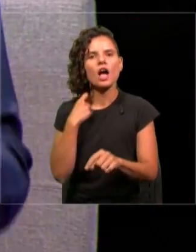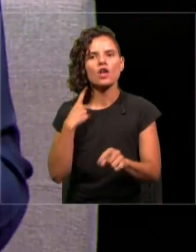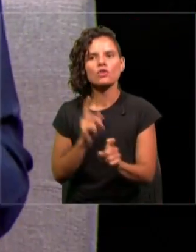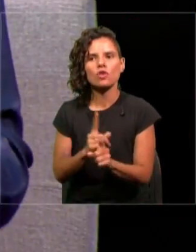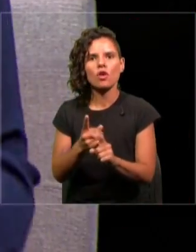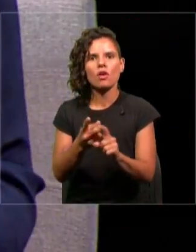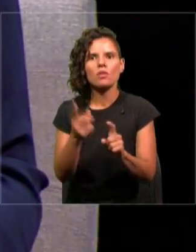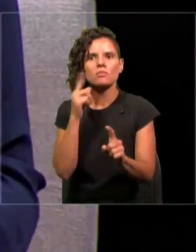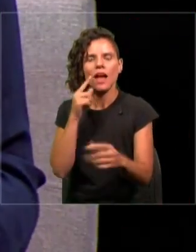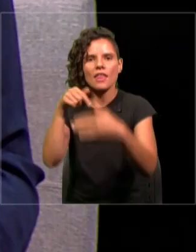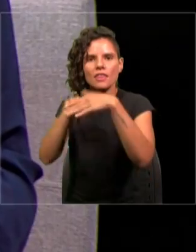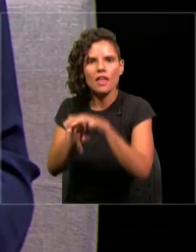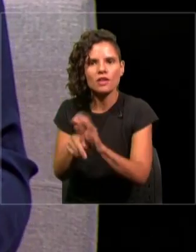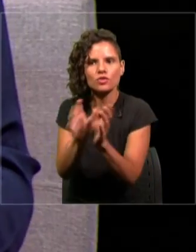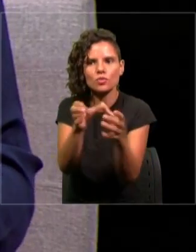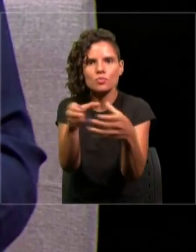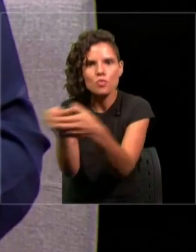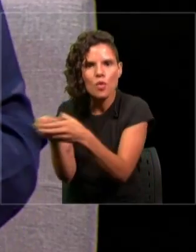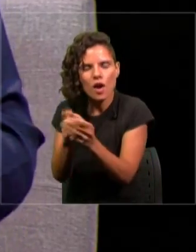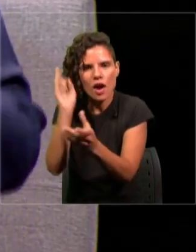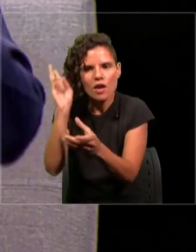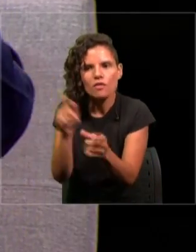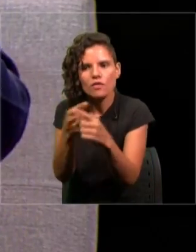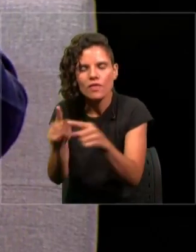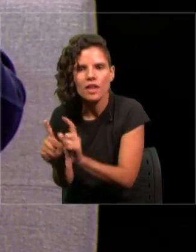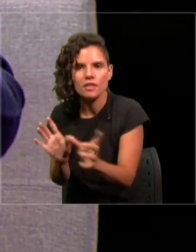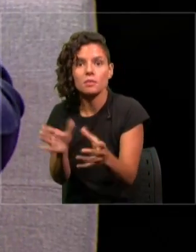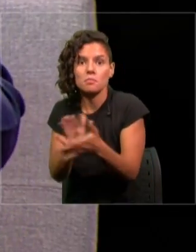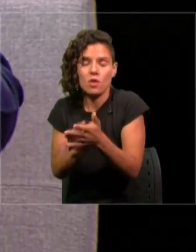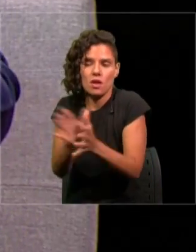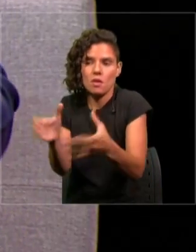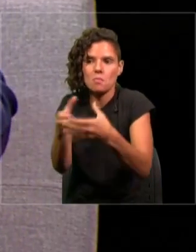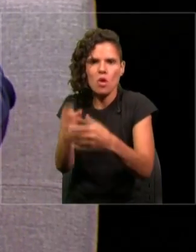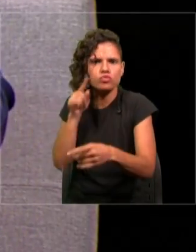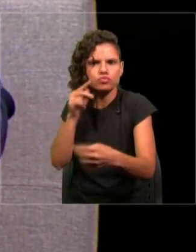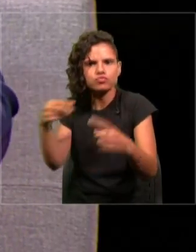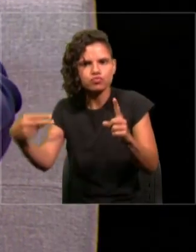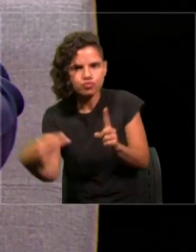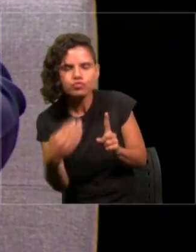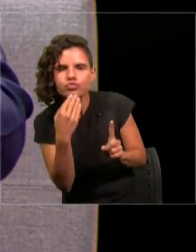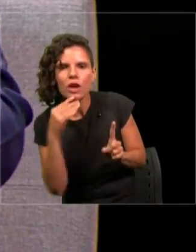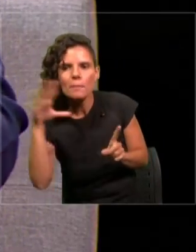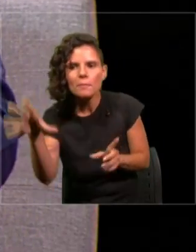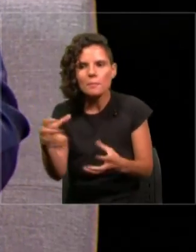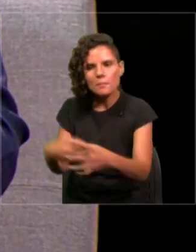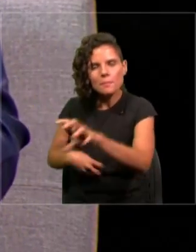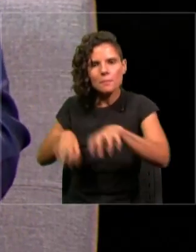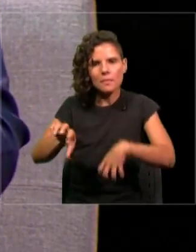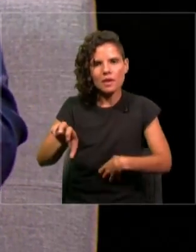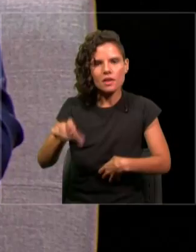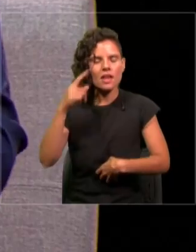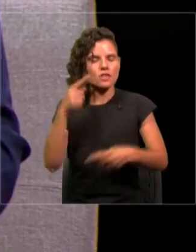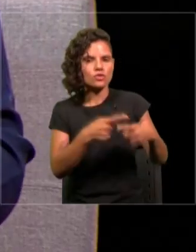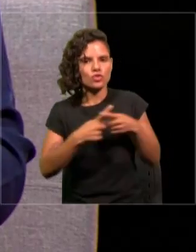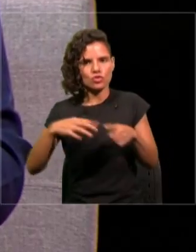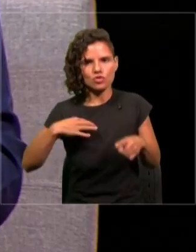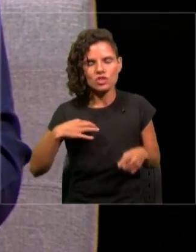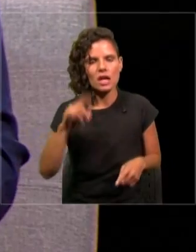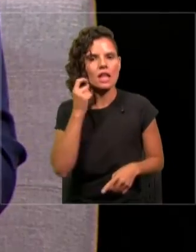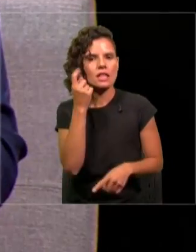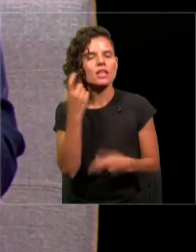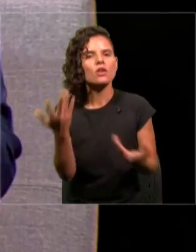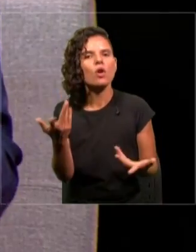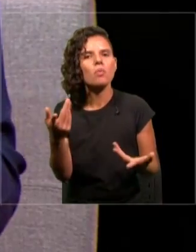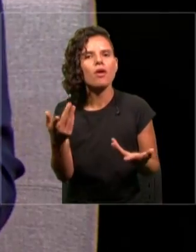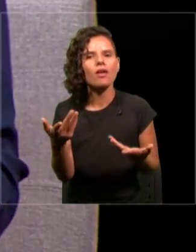lado, sino que es central para la discusión, donde la forma de entender la sociedad es una forma de entender en conjunto. Y creo